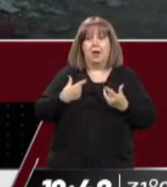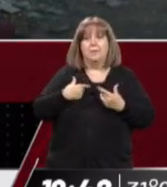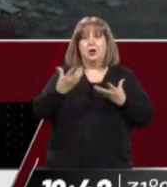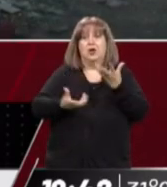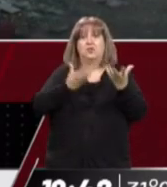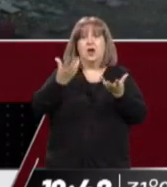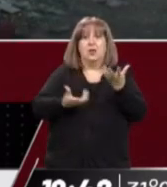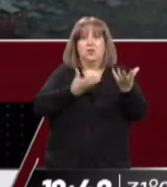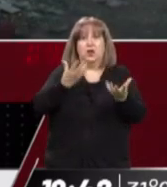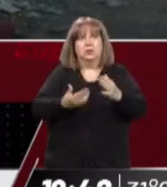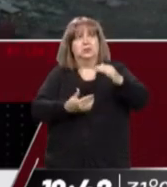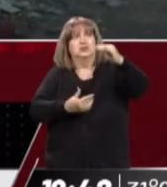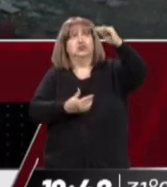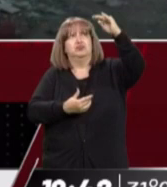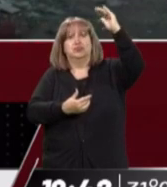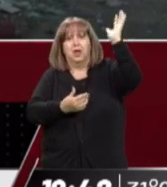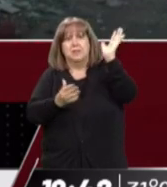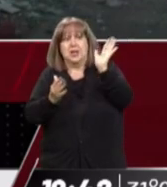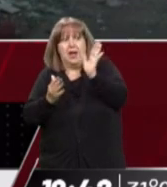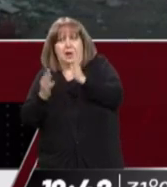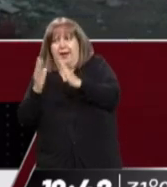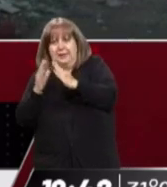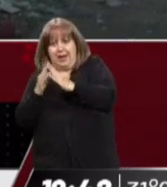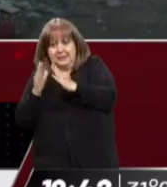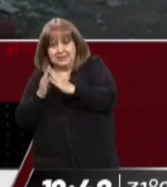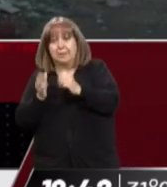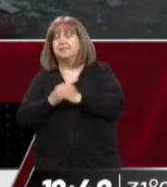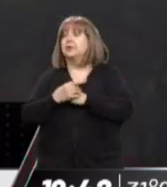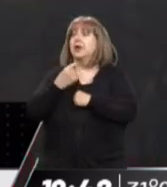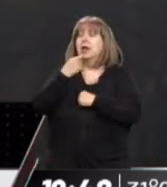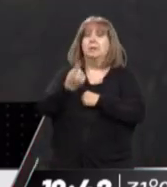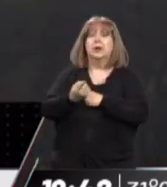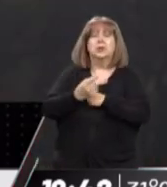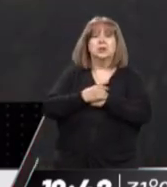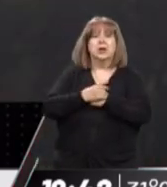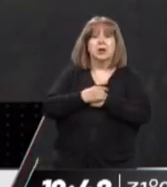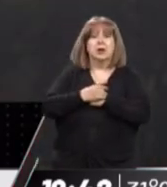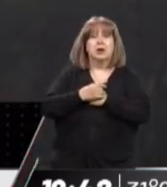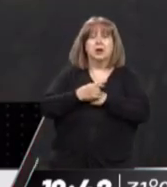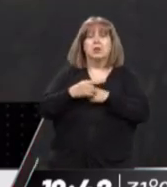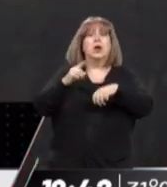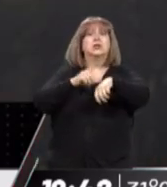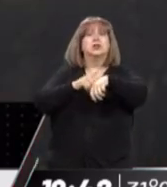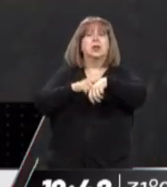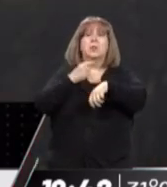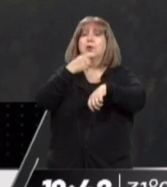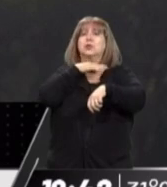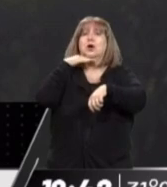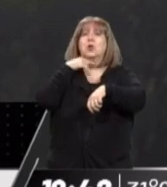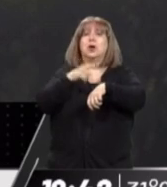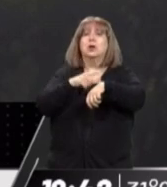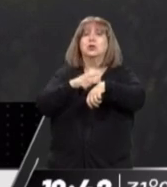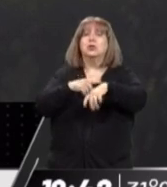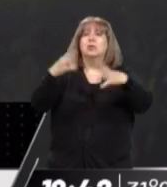llamas en un momento llegaron hasta muy muy cerca así Qué te dijo respecto a si podían controlarlo en los próximos minutos o si ya estaba cerca de ser